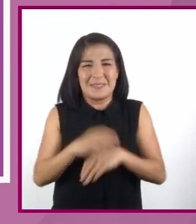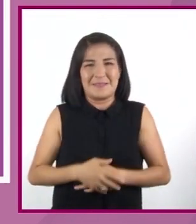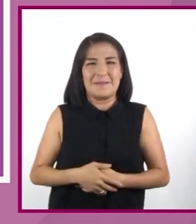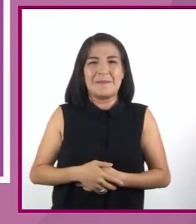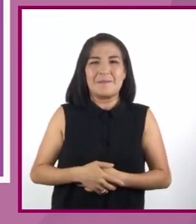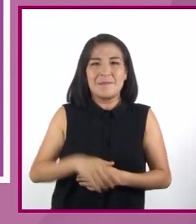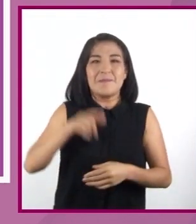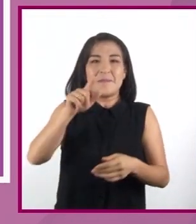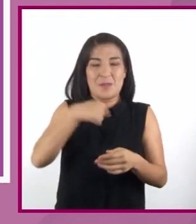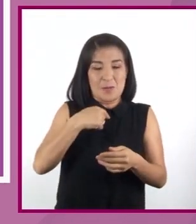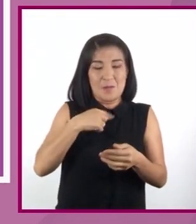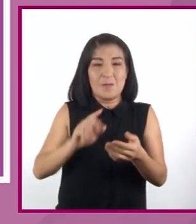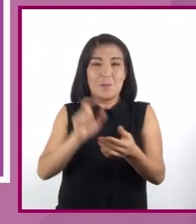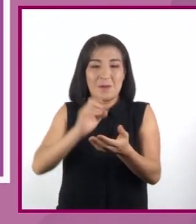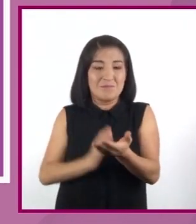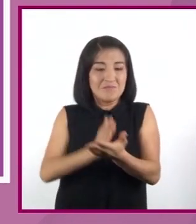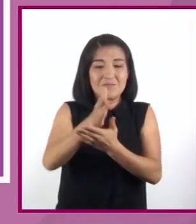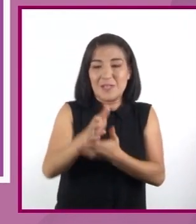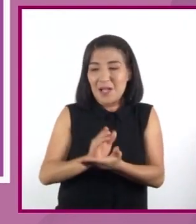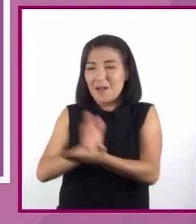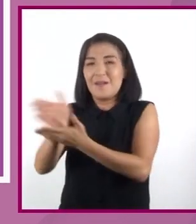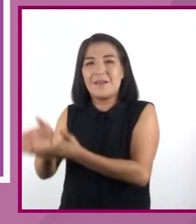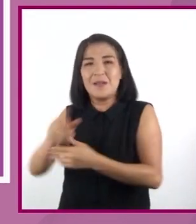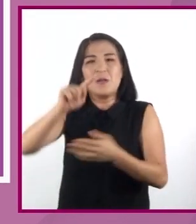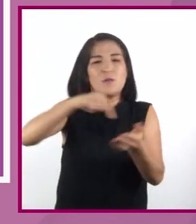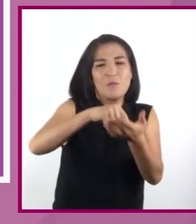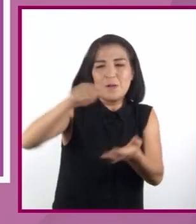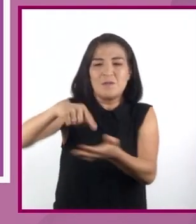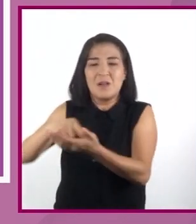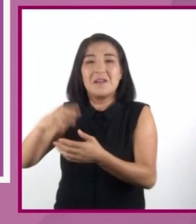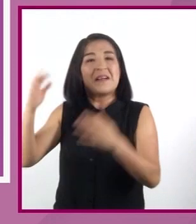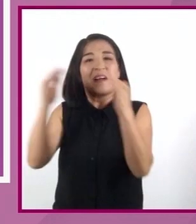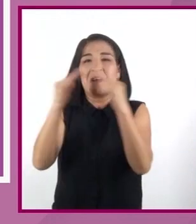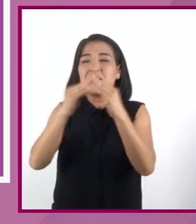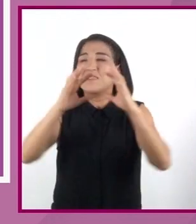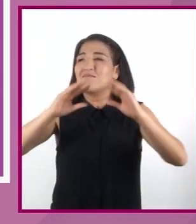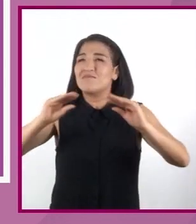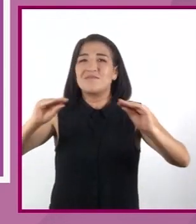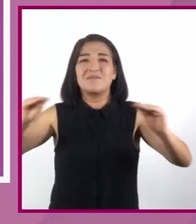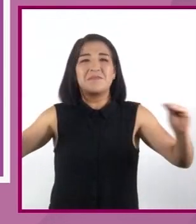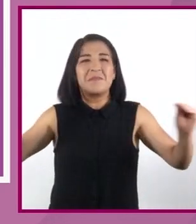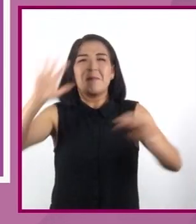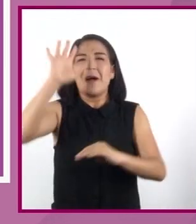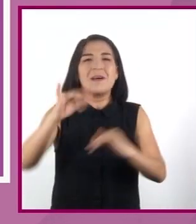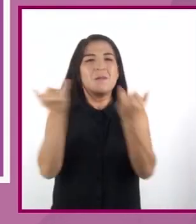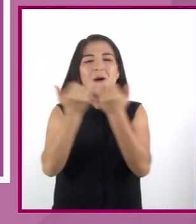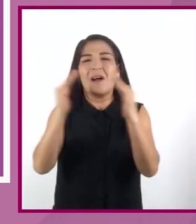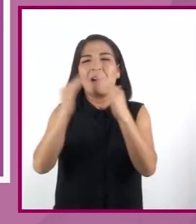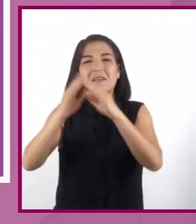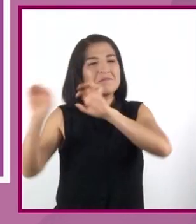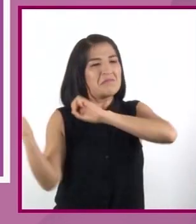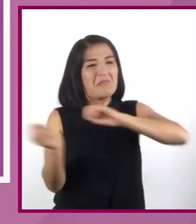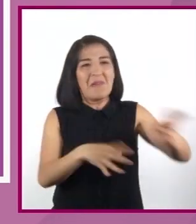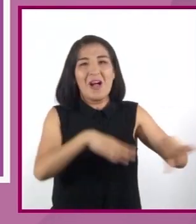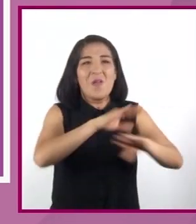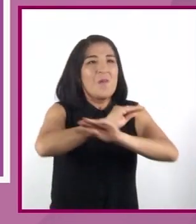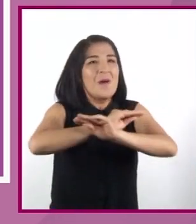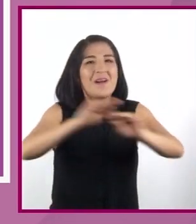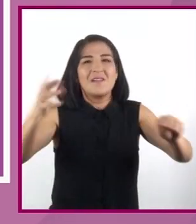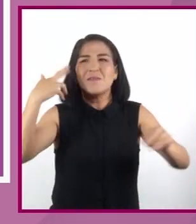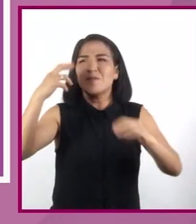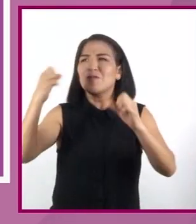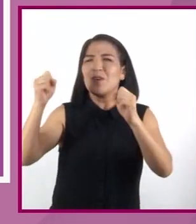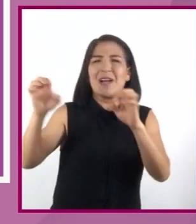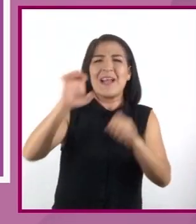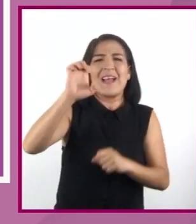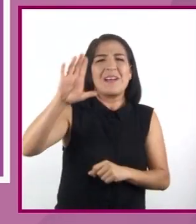de una pieza a otra, los pasos hallaban eco en toda la casa, como si un largo abandono hubiera sensibilizado su resonancia.